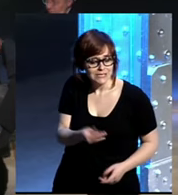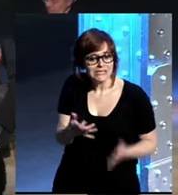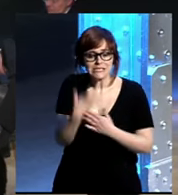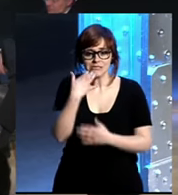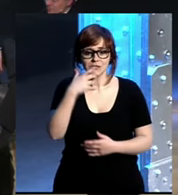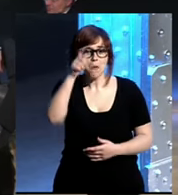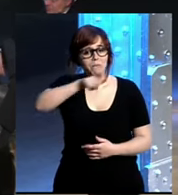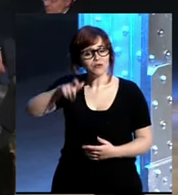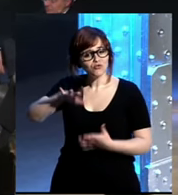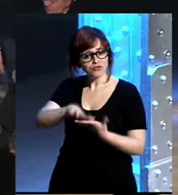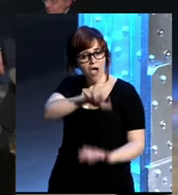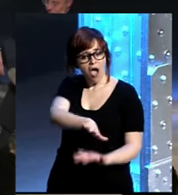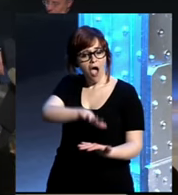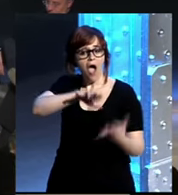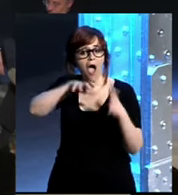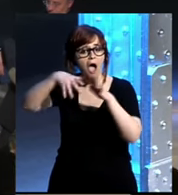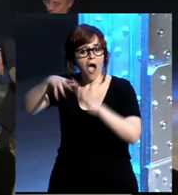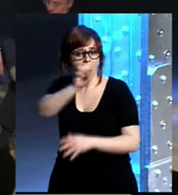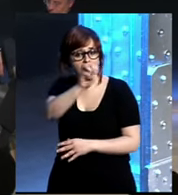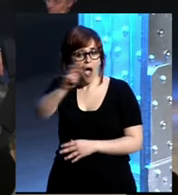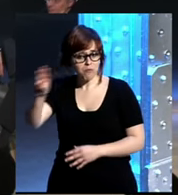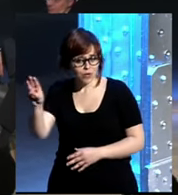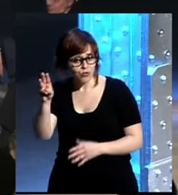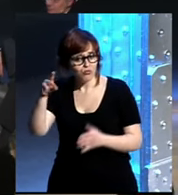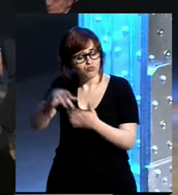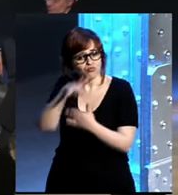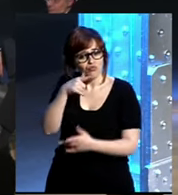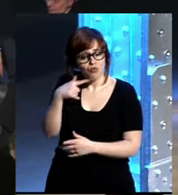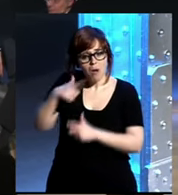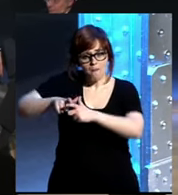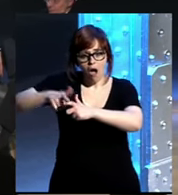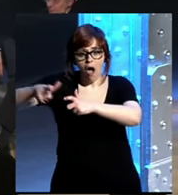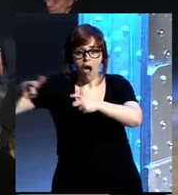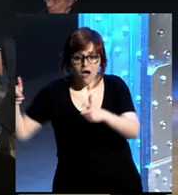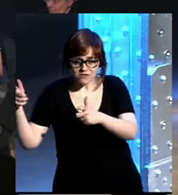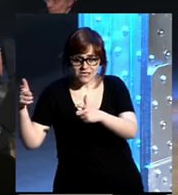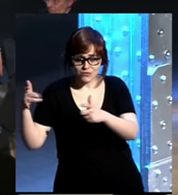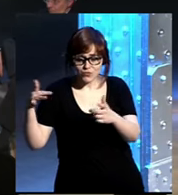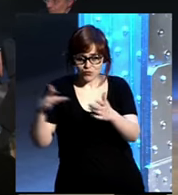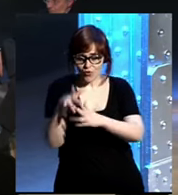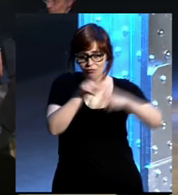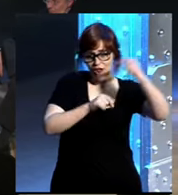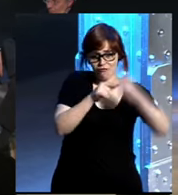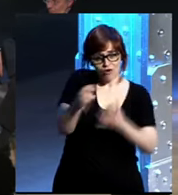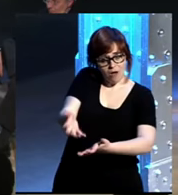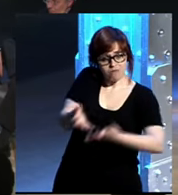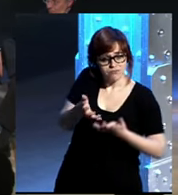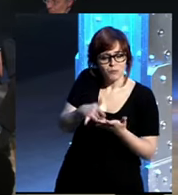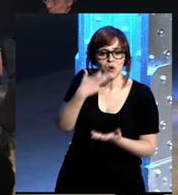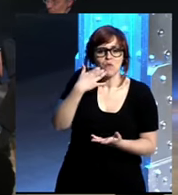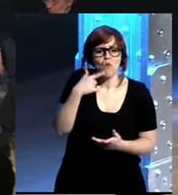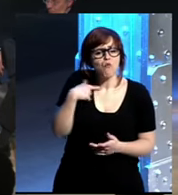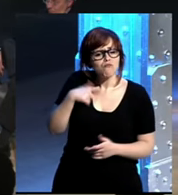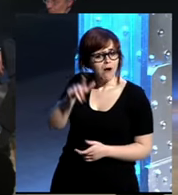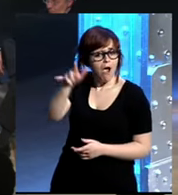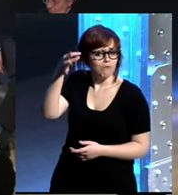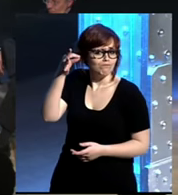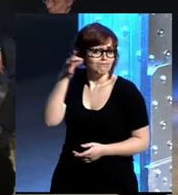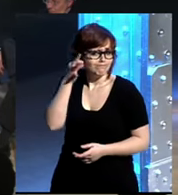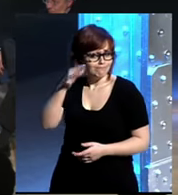puede acceder la señora que vive en Chichicastenango a un móvil, pues 3G, porque